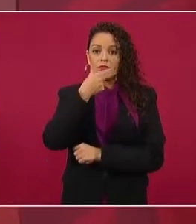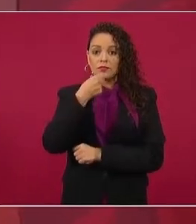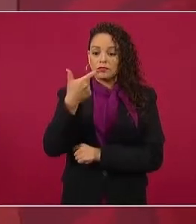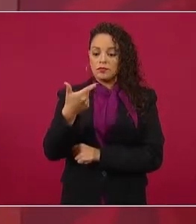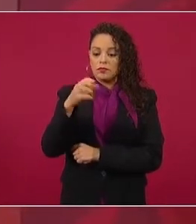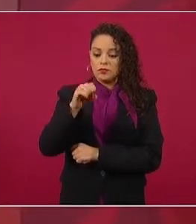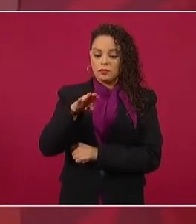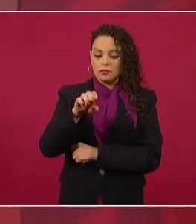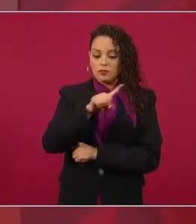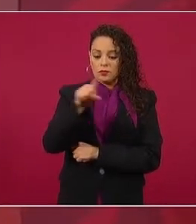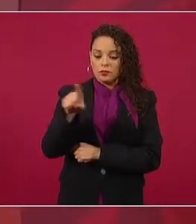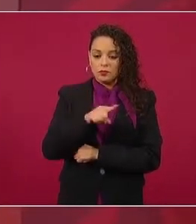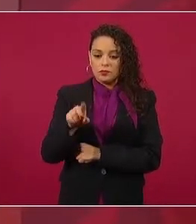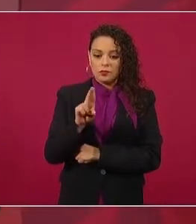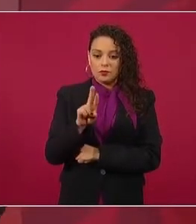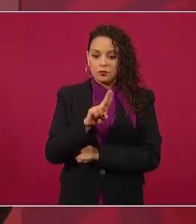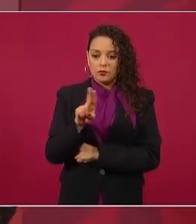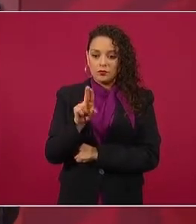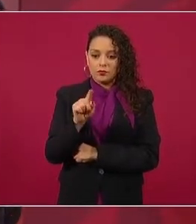se